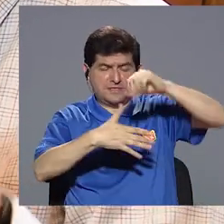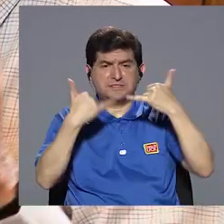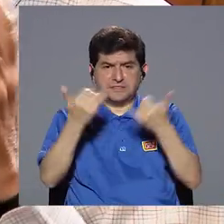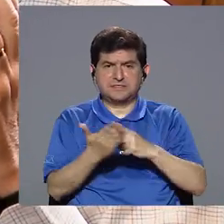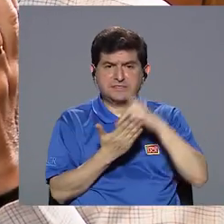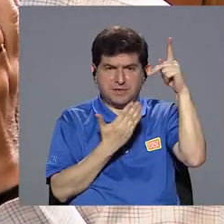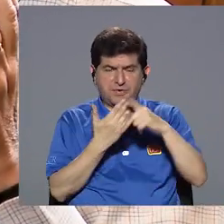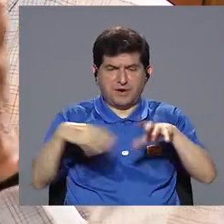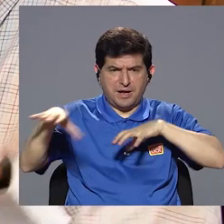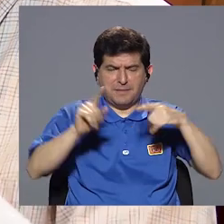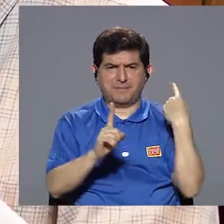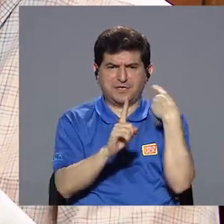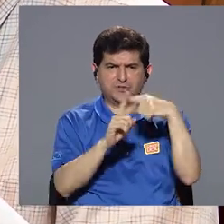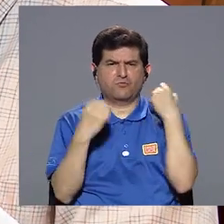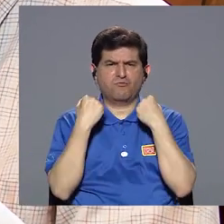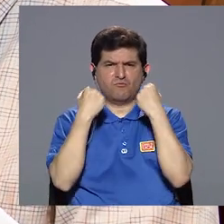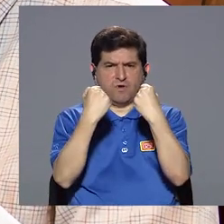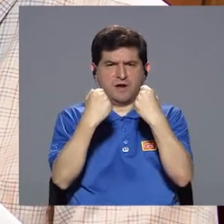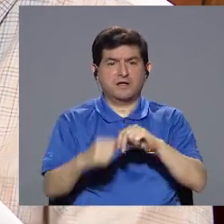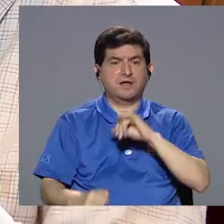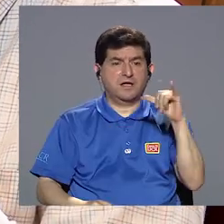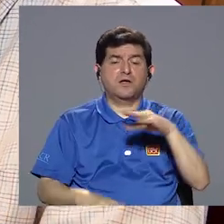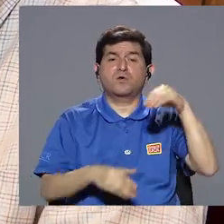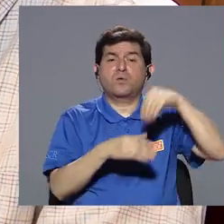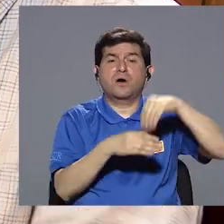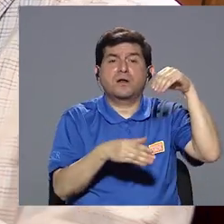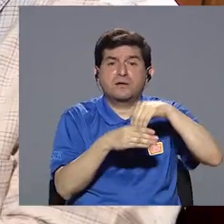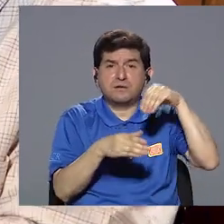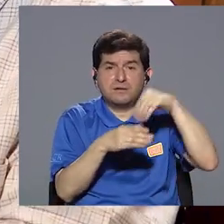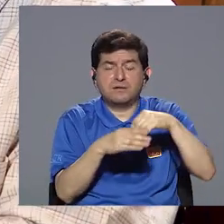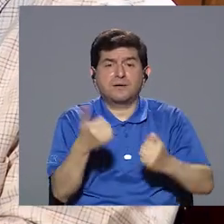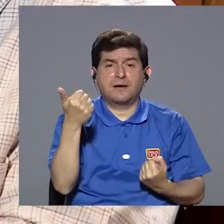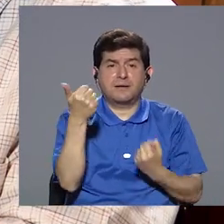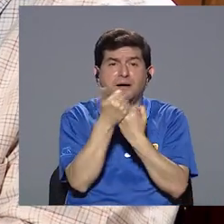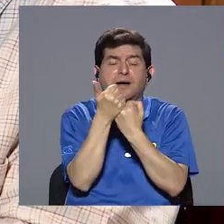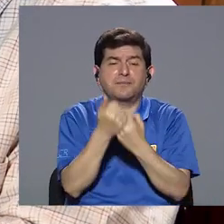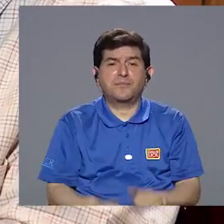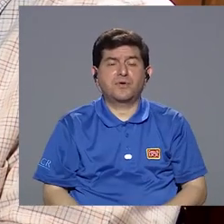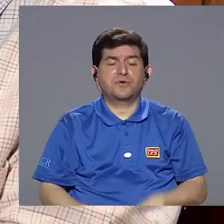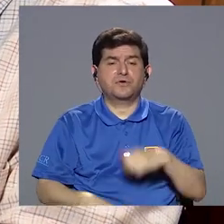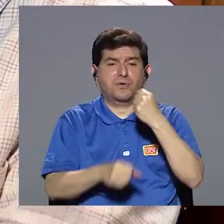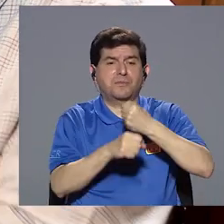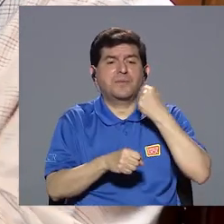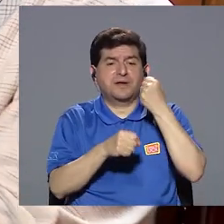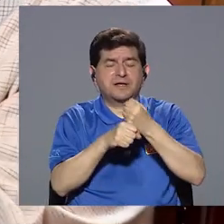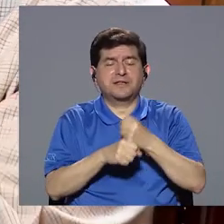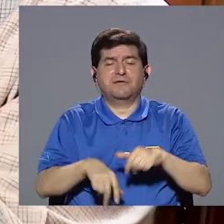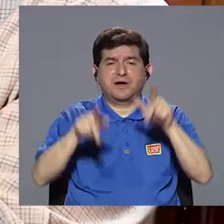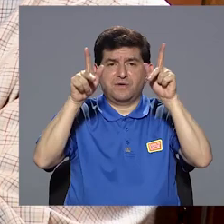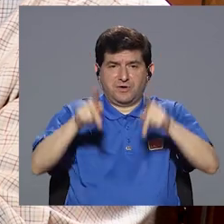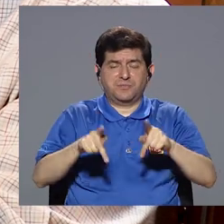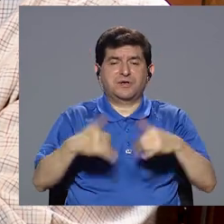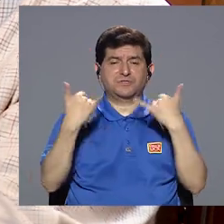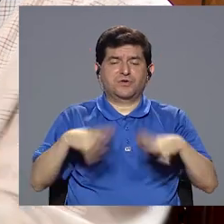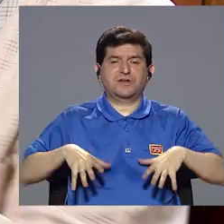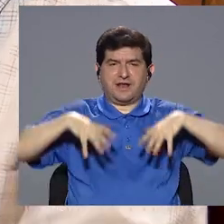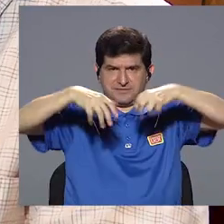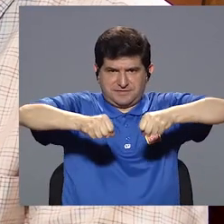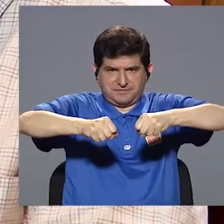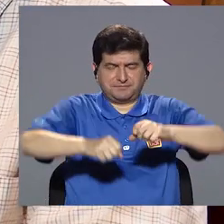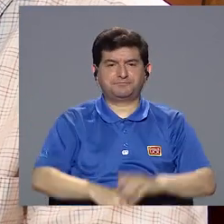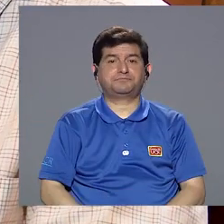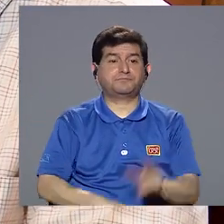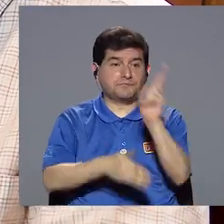sudamérica donde se han hecho programas de acción afirmativa muy fuertes hay también un componente de apoyo en la empleabilidad de estas personas